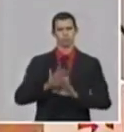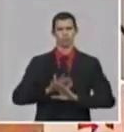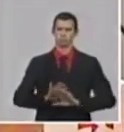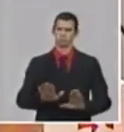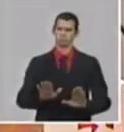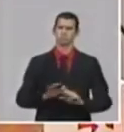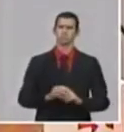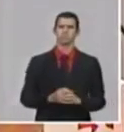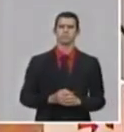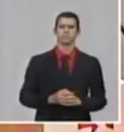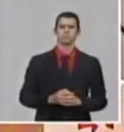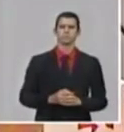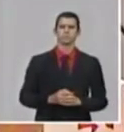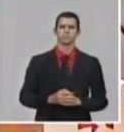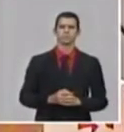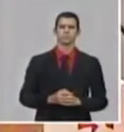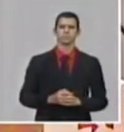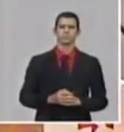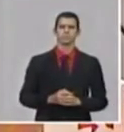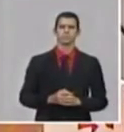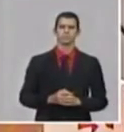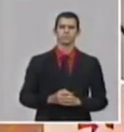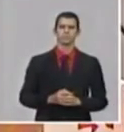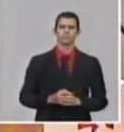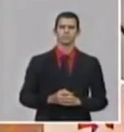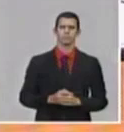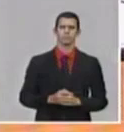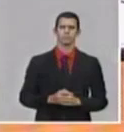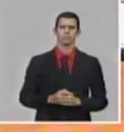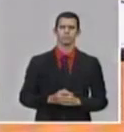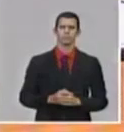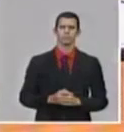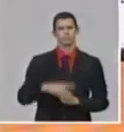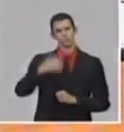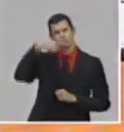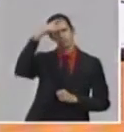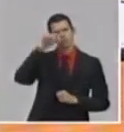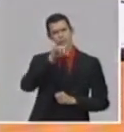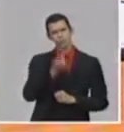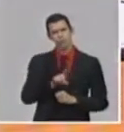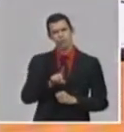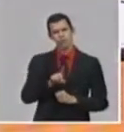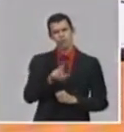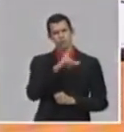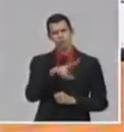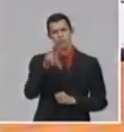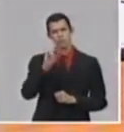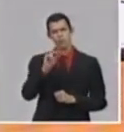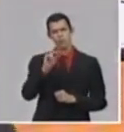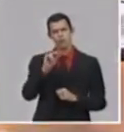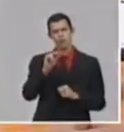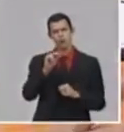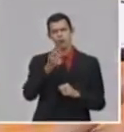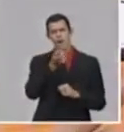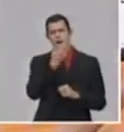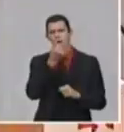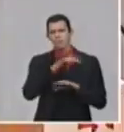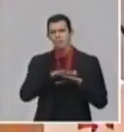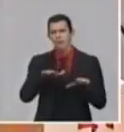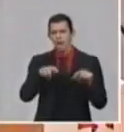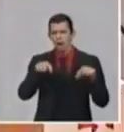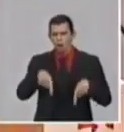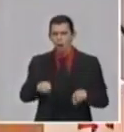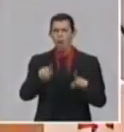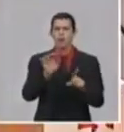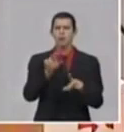peptido sobre esta cepa de coronavirus. ¿Son antivirales, doctor, que ustedes venían trabajando desde antes? Con otros propósitos. Todo